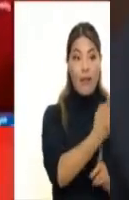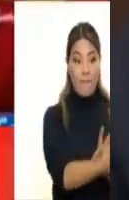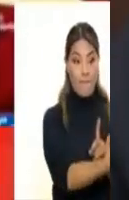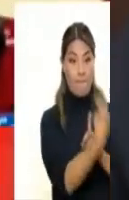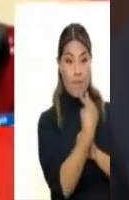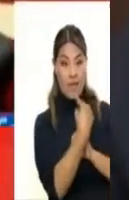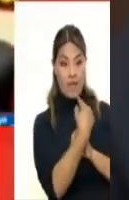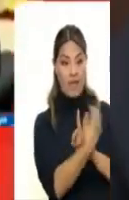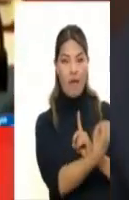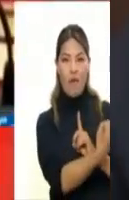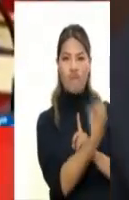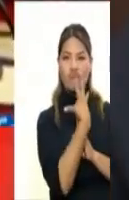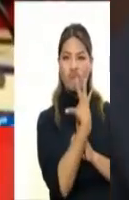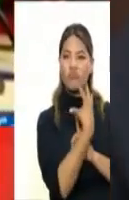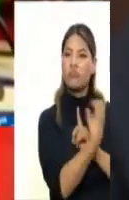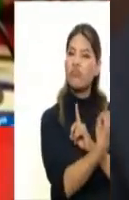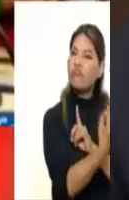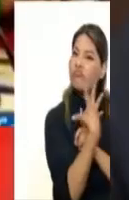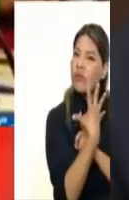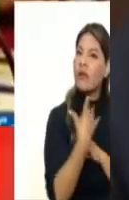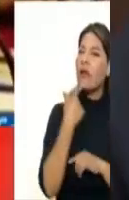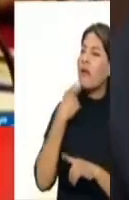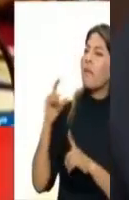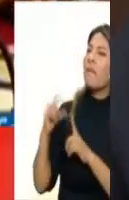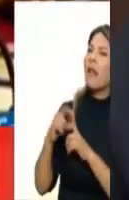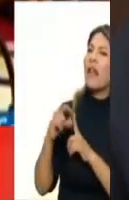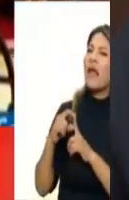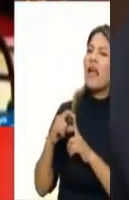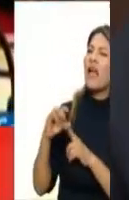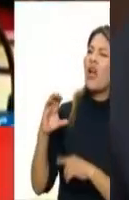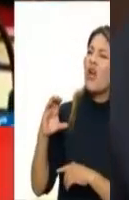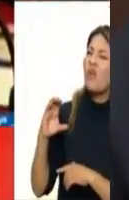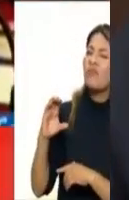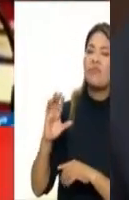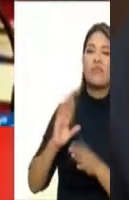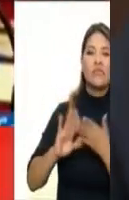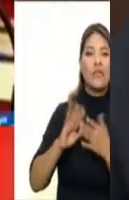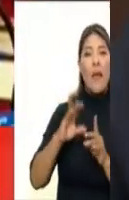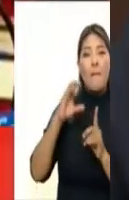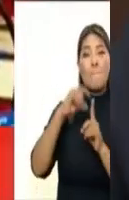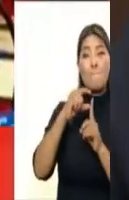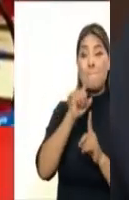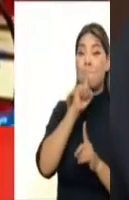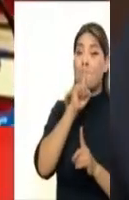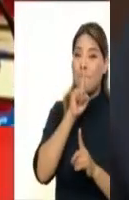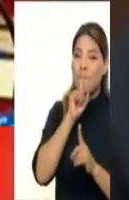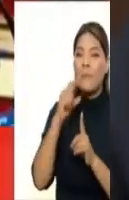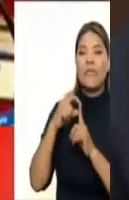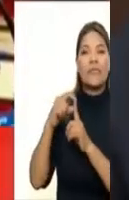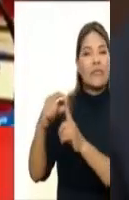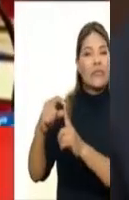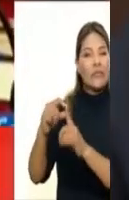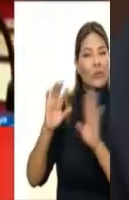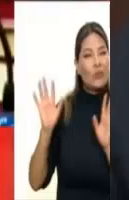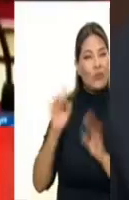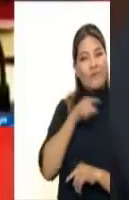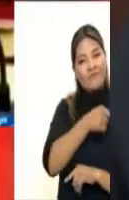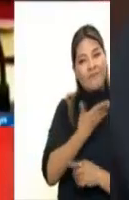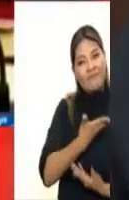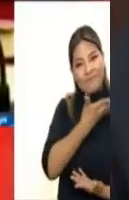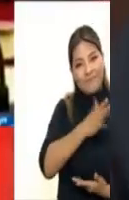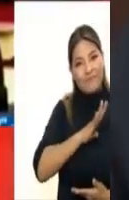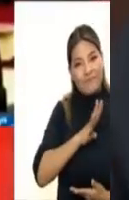dirigió un agravio hacia mi persona indicando lo siguiente. Disculpe usted que haya dicho esas